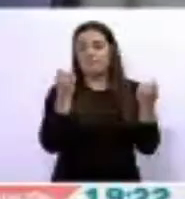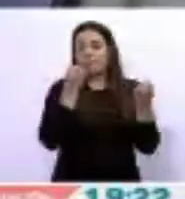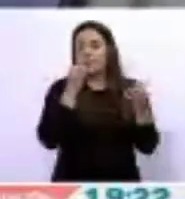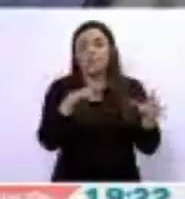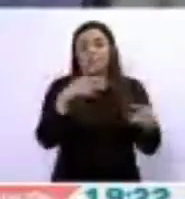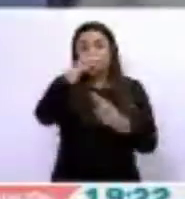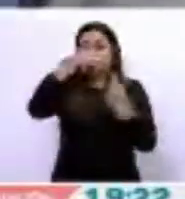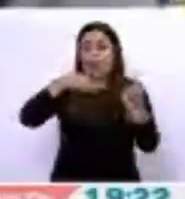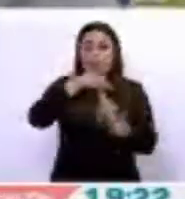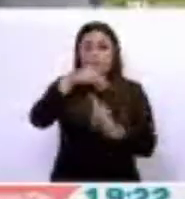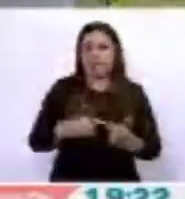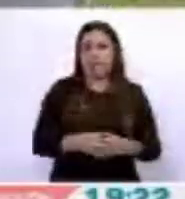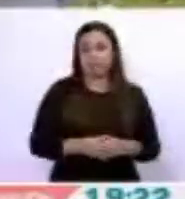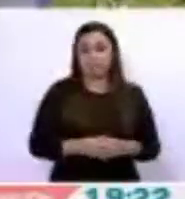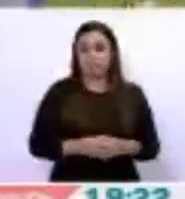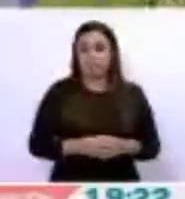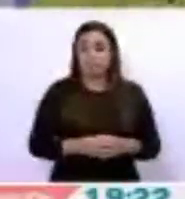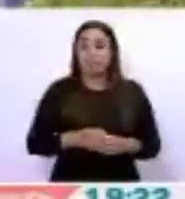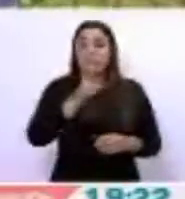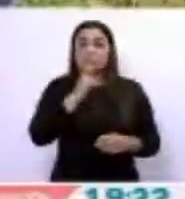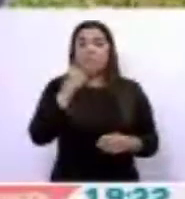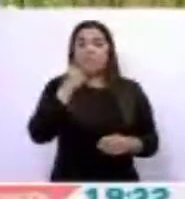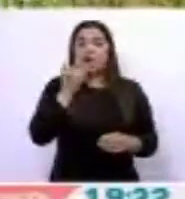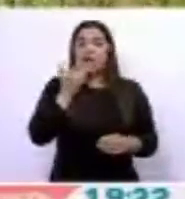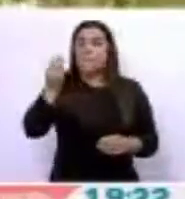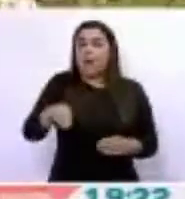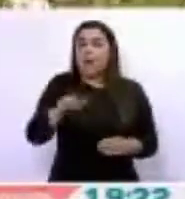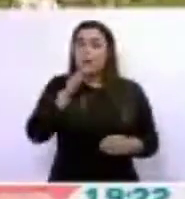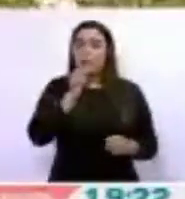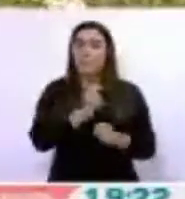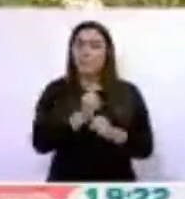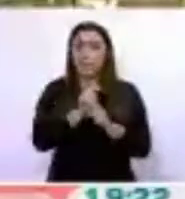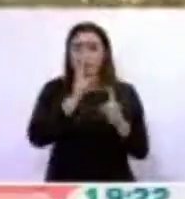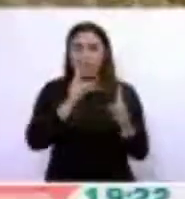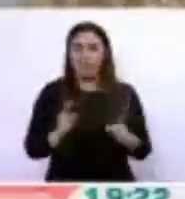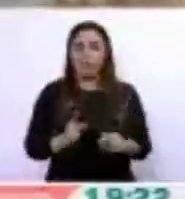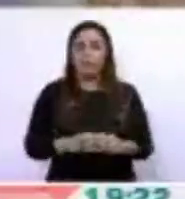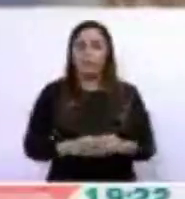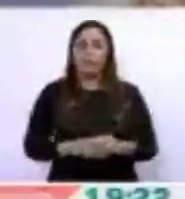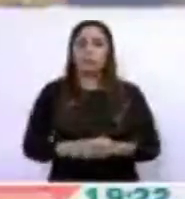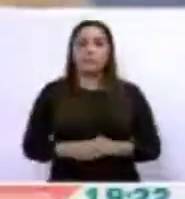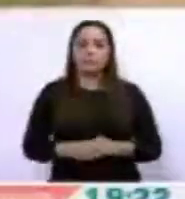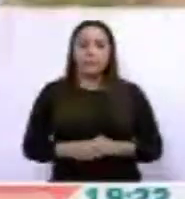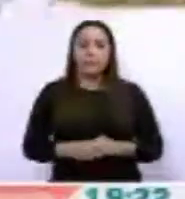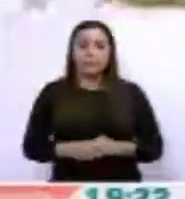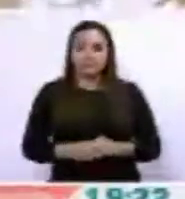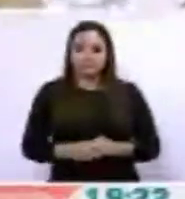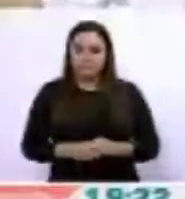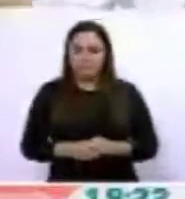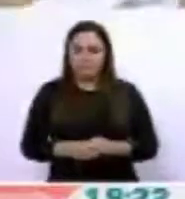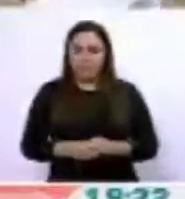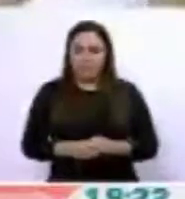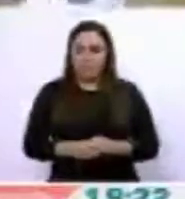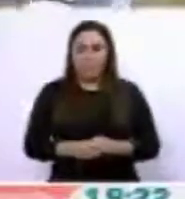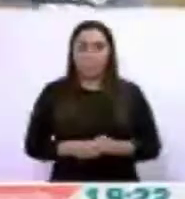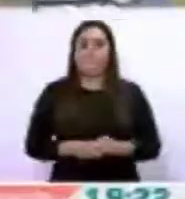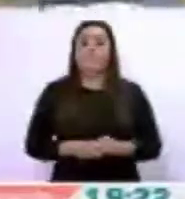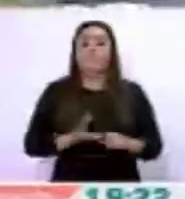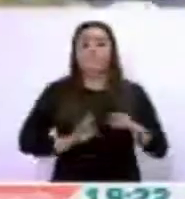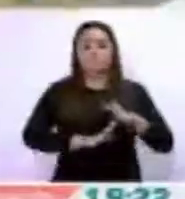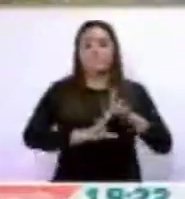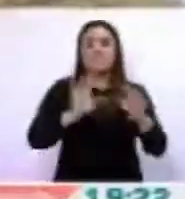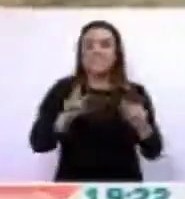los años, con dificultades añadidas por la mano de obra este año. Y supongo también con restricciones, ¿verdad? Sí, podemos encontrarnos